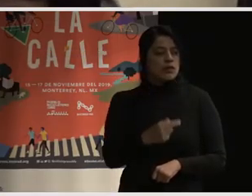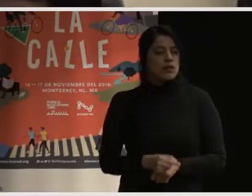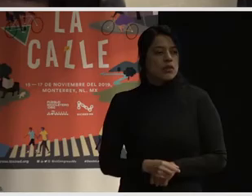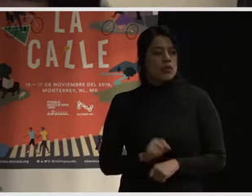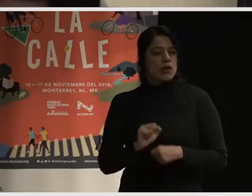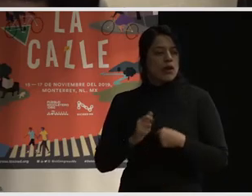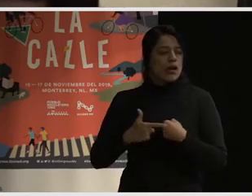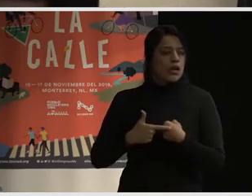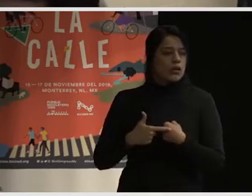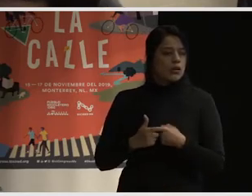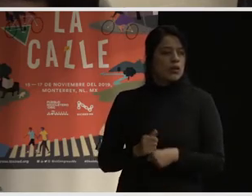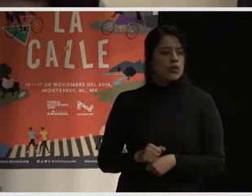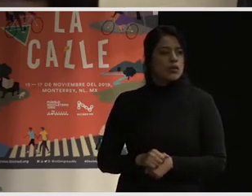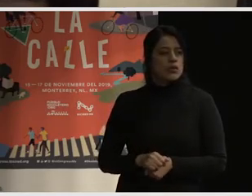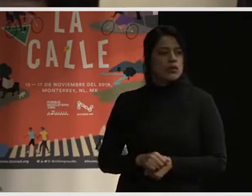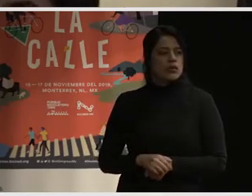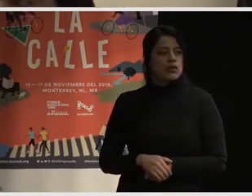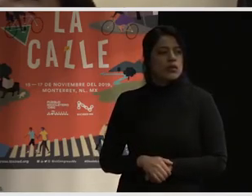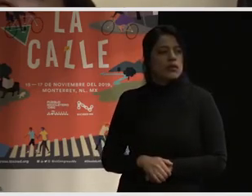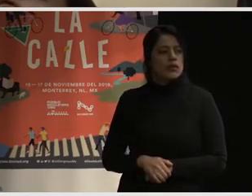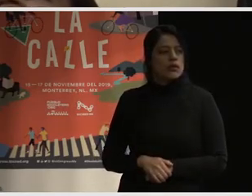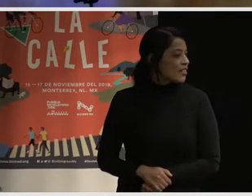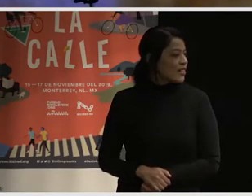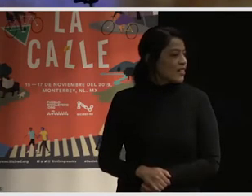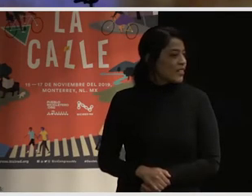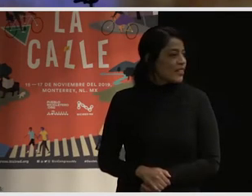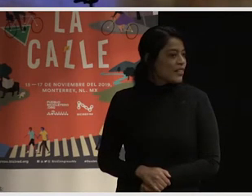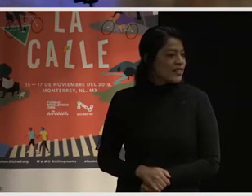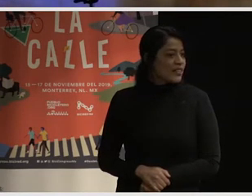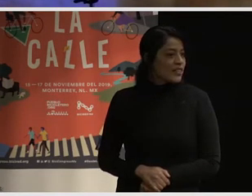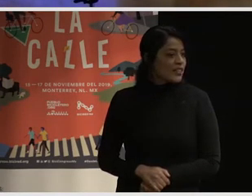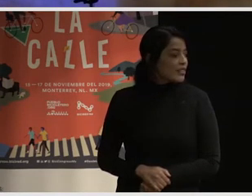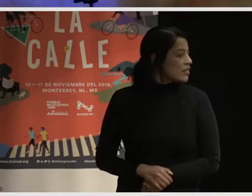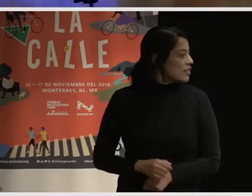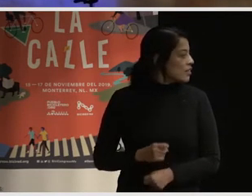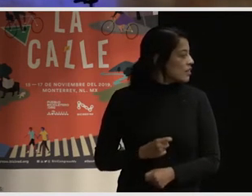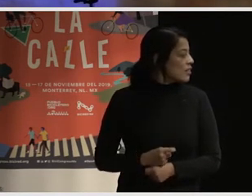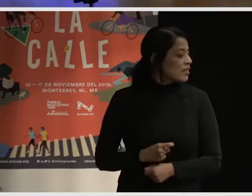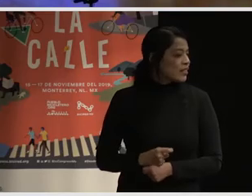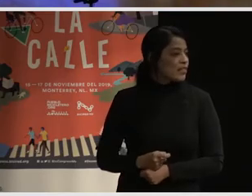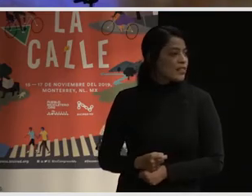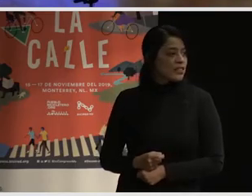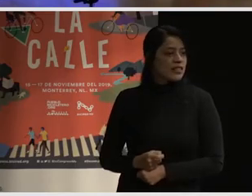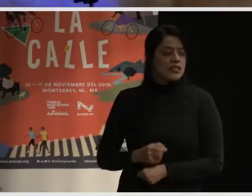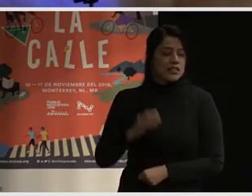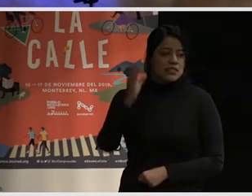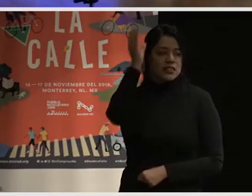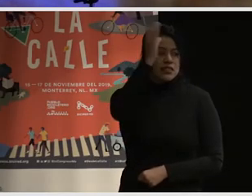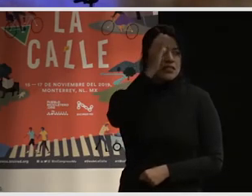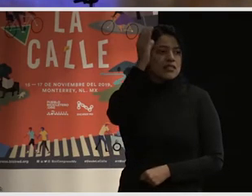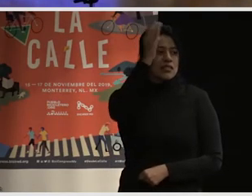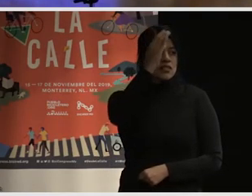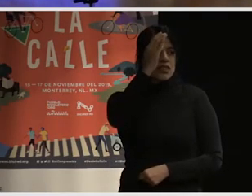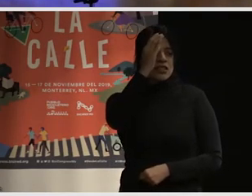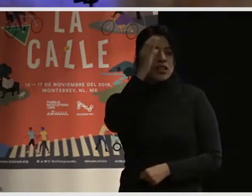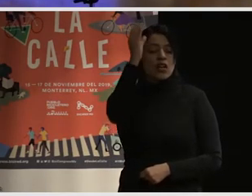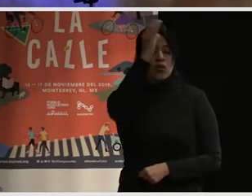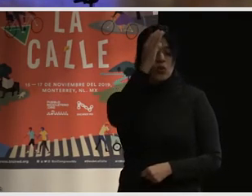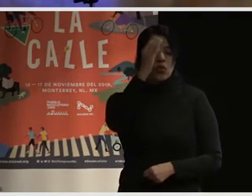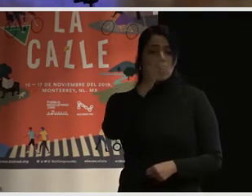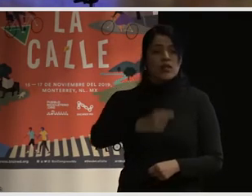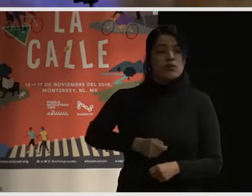éste interesante si es primero la cultura o la infraestructura